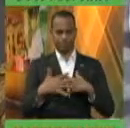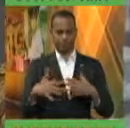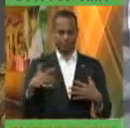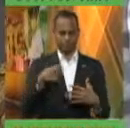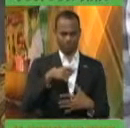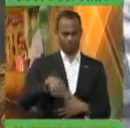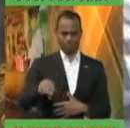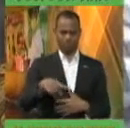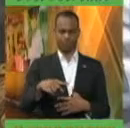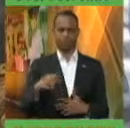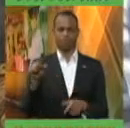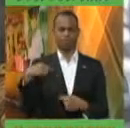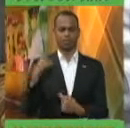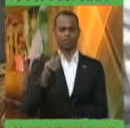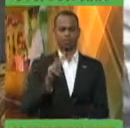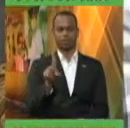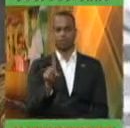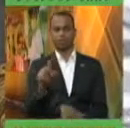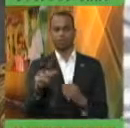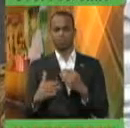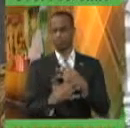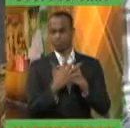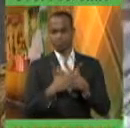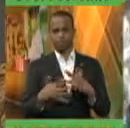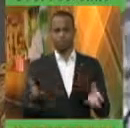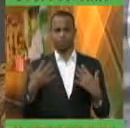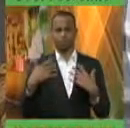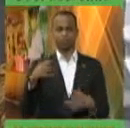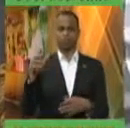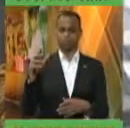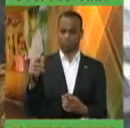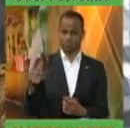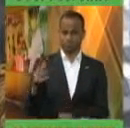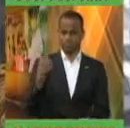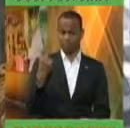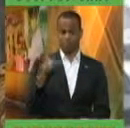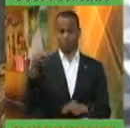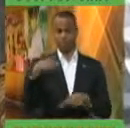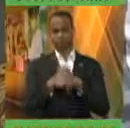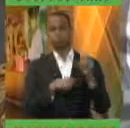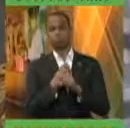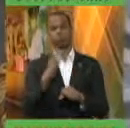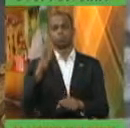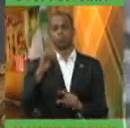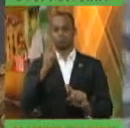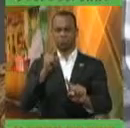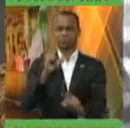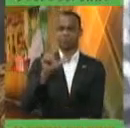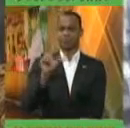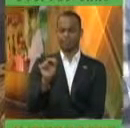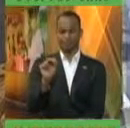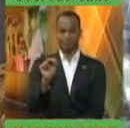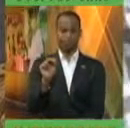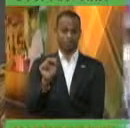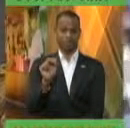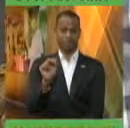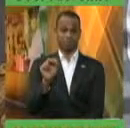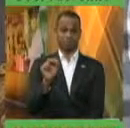fecha tenemos 21 playas sin embargo este año son 30 playas que están optando la certificación